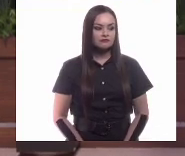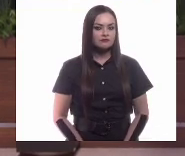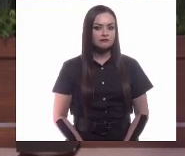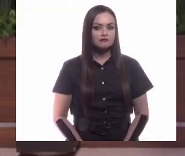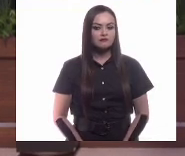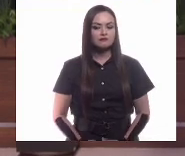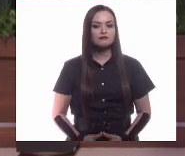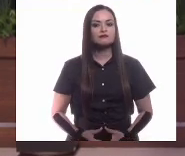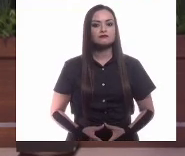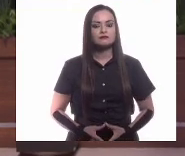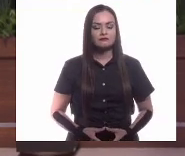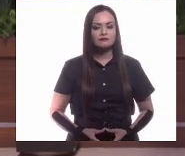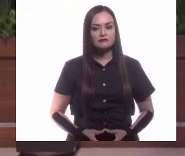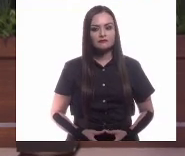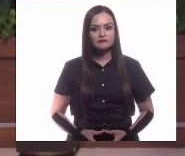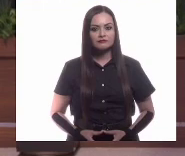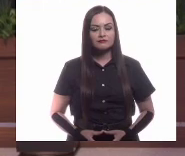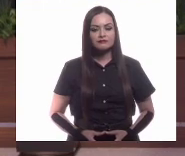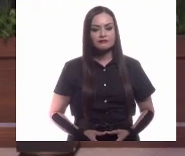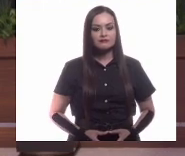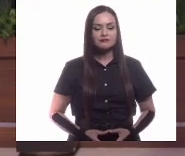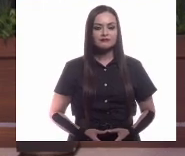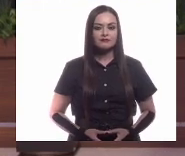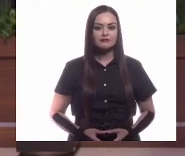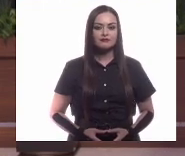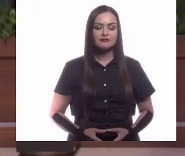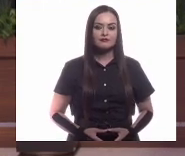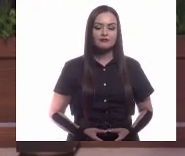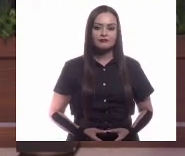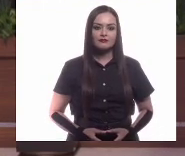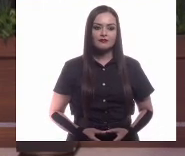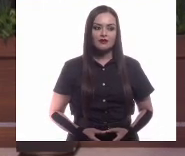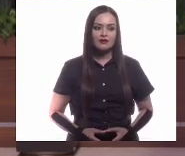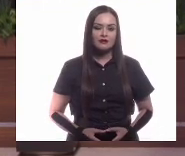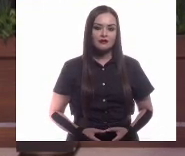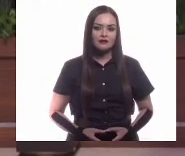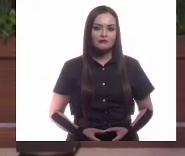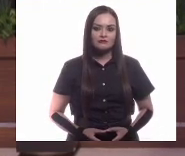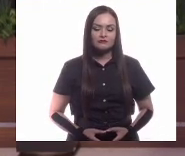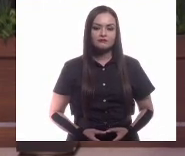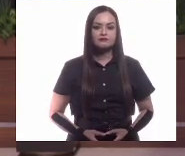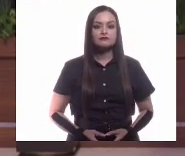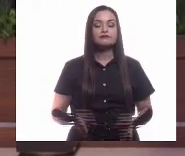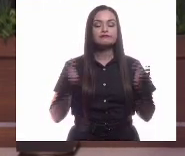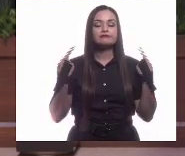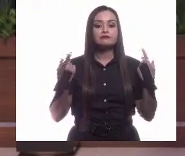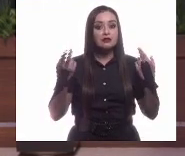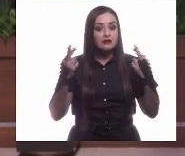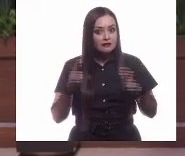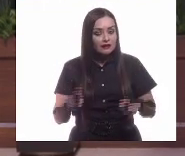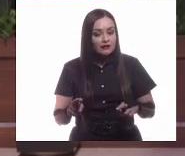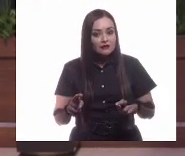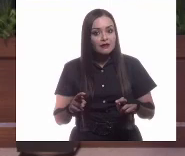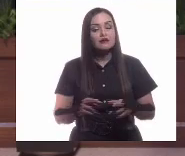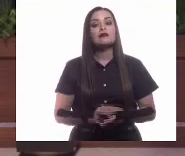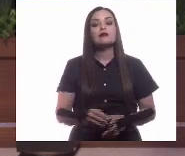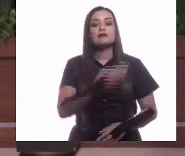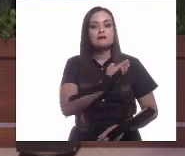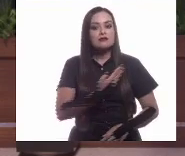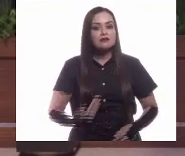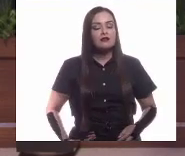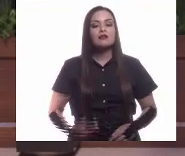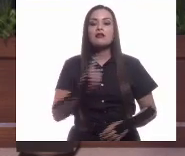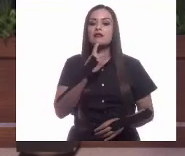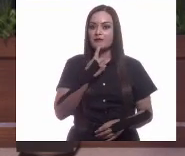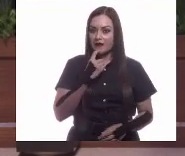la bienvenida al señor secretario de Turismo, Miguel Torruco Márquez, representante personal del señor presidente de la República,